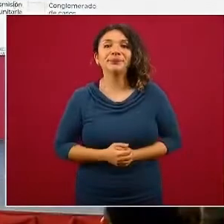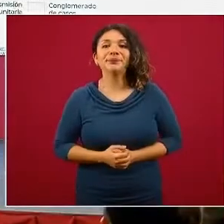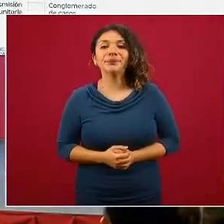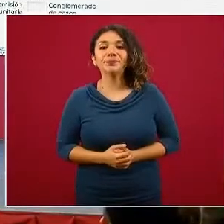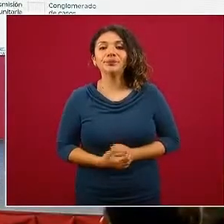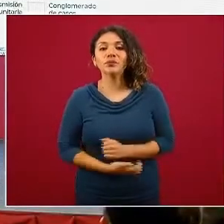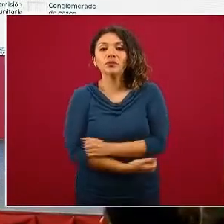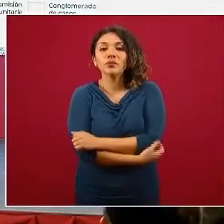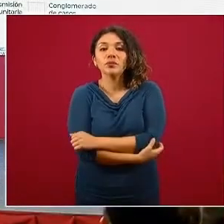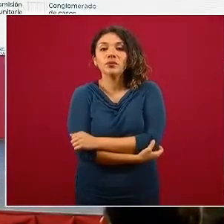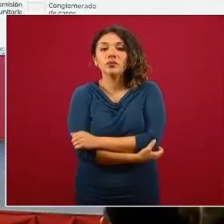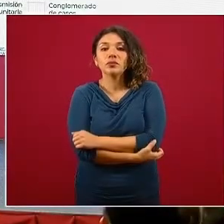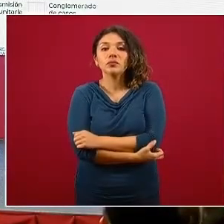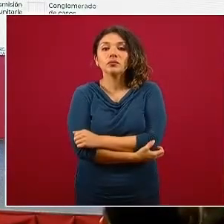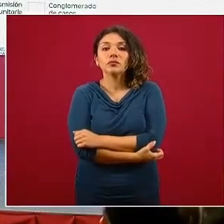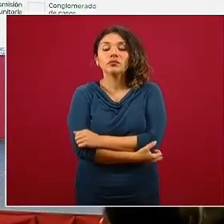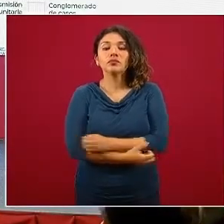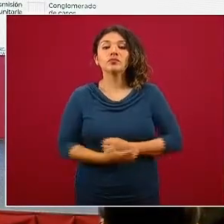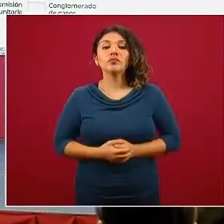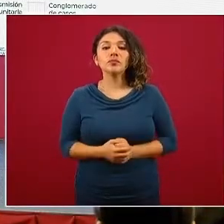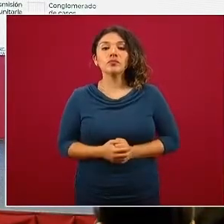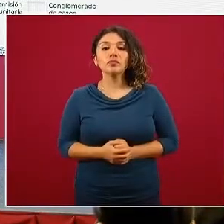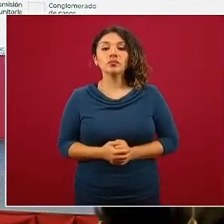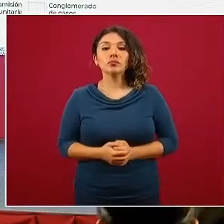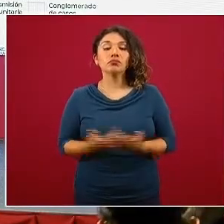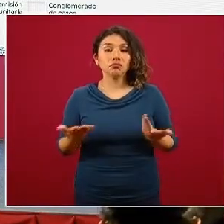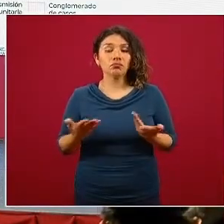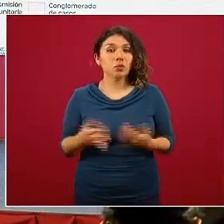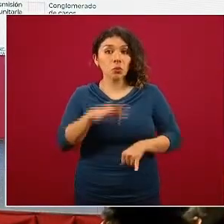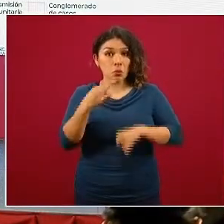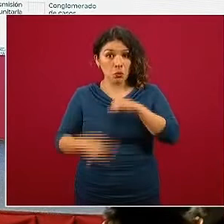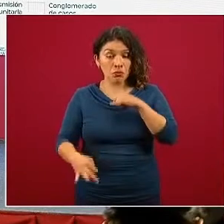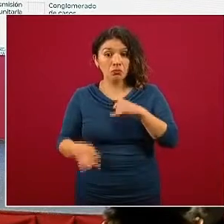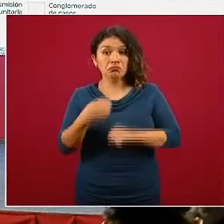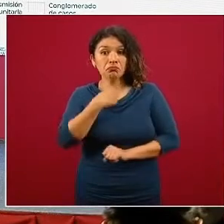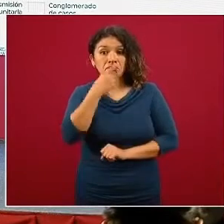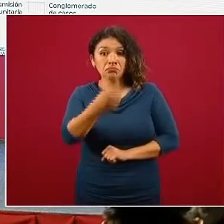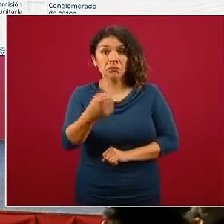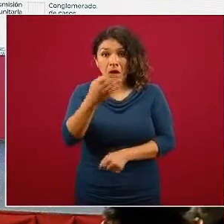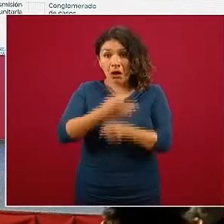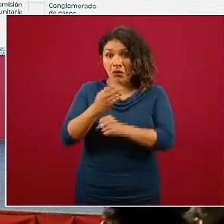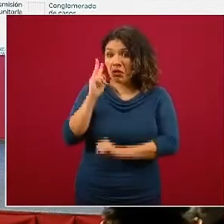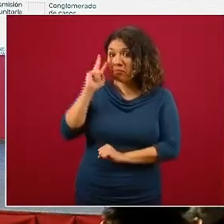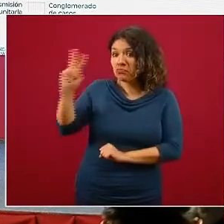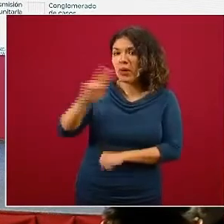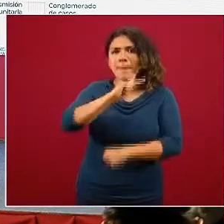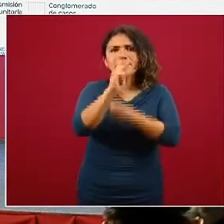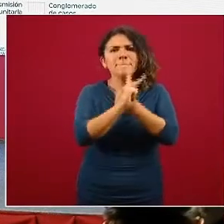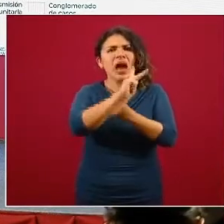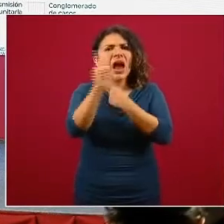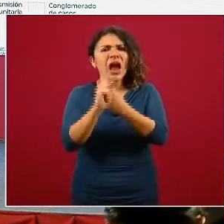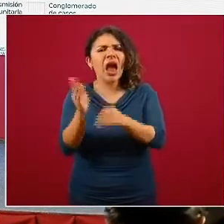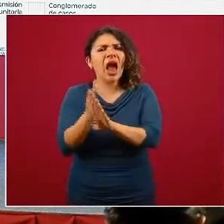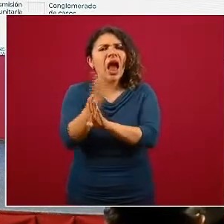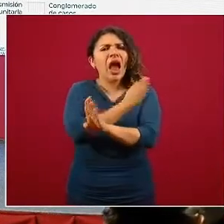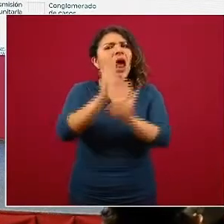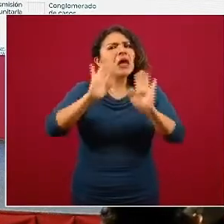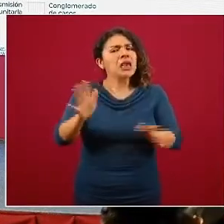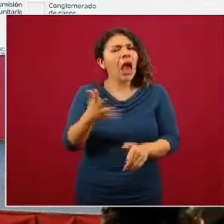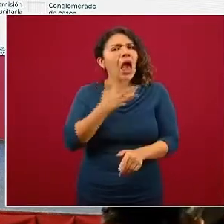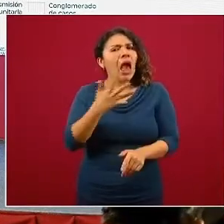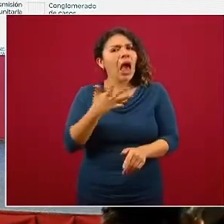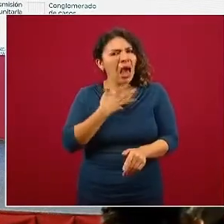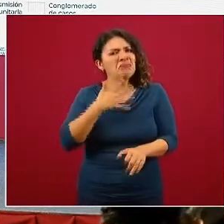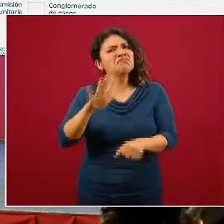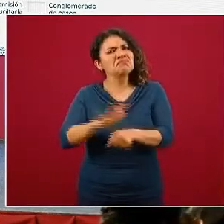siguiente? Y bueno, pues concluir, ¿no?, que estamos observando que en países en los que ya se tenía